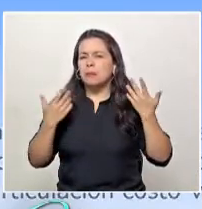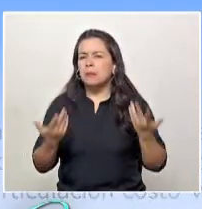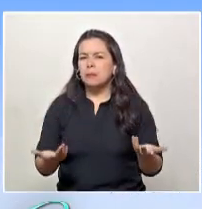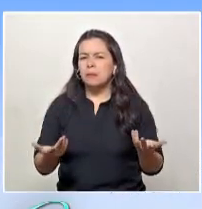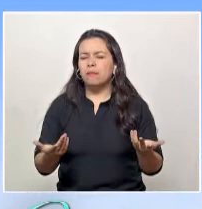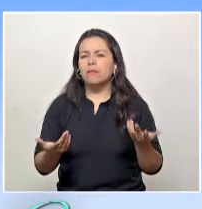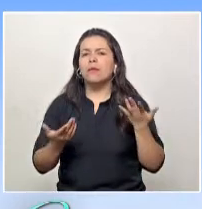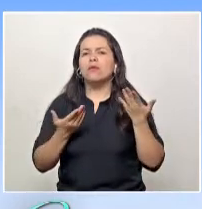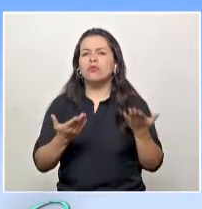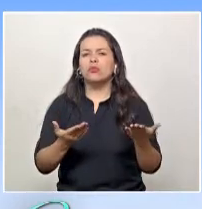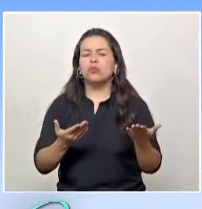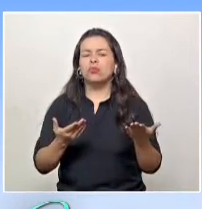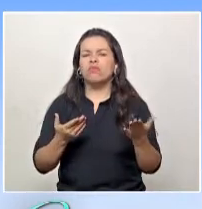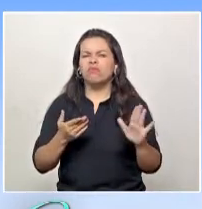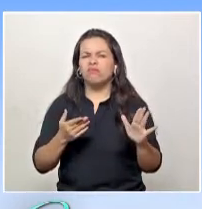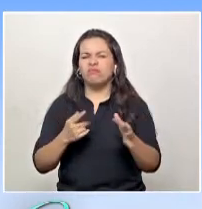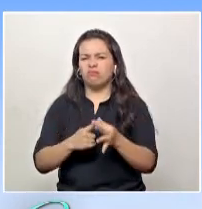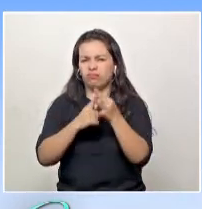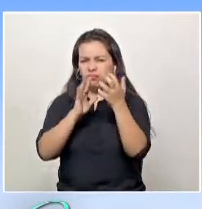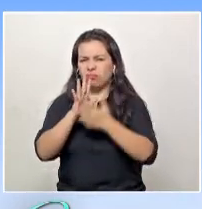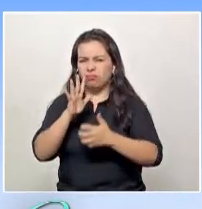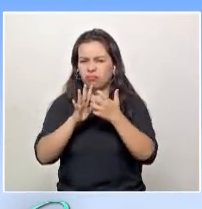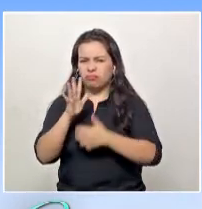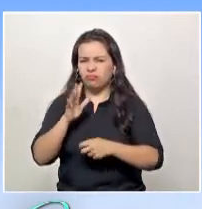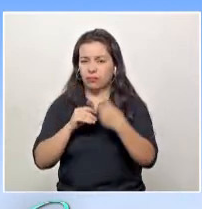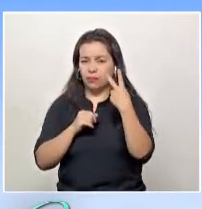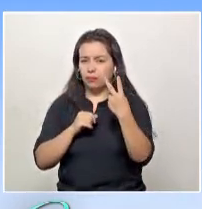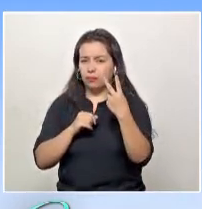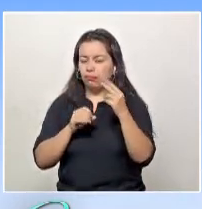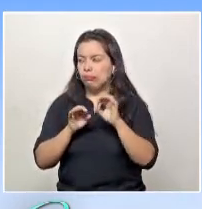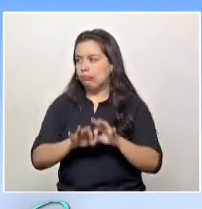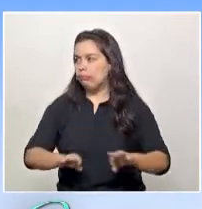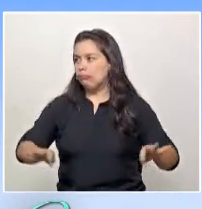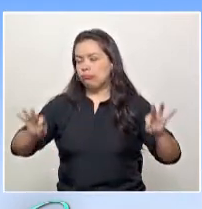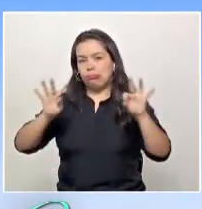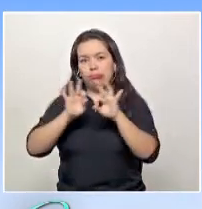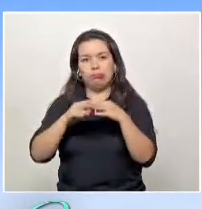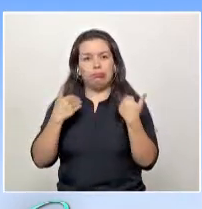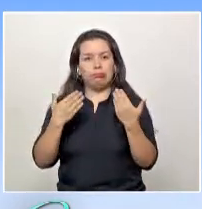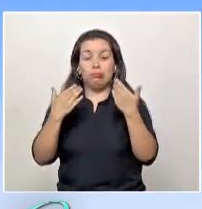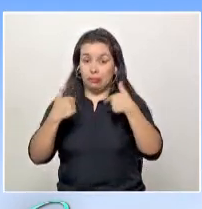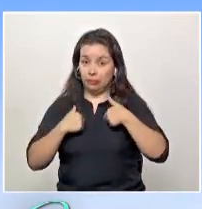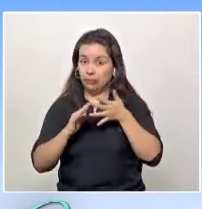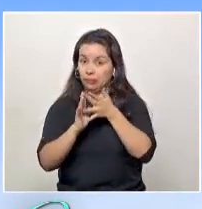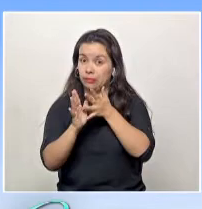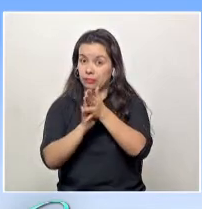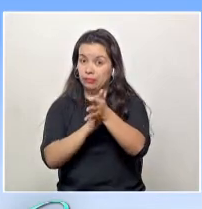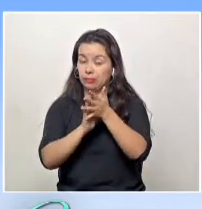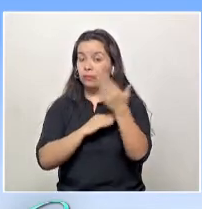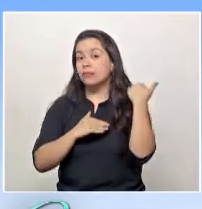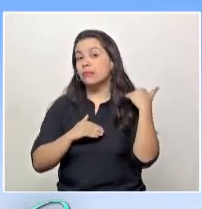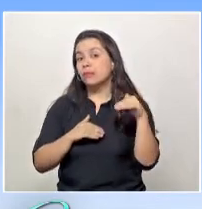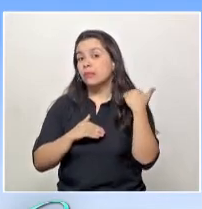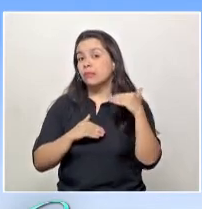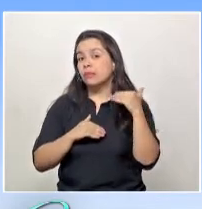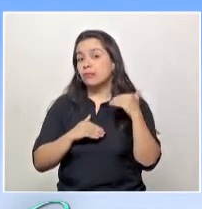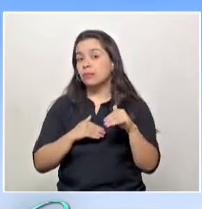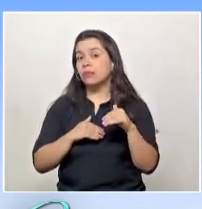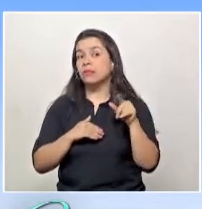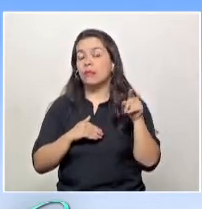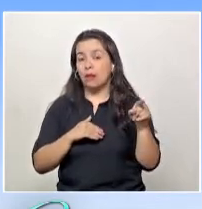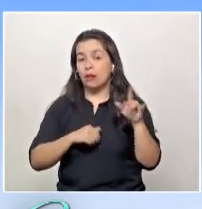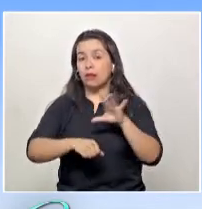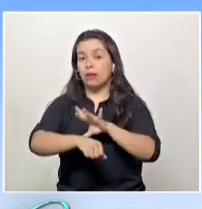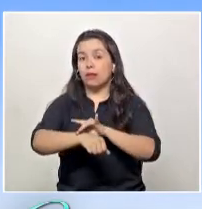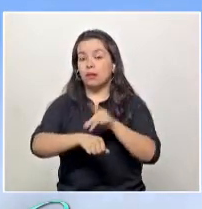hacemos osteopatía y quiropraxia. Además, quiero contarles que en Armenia también tenemos osteópata, ahí en la